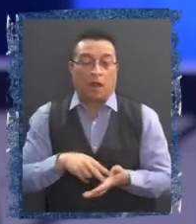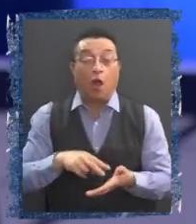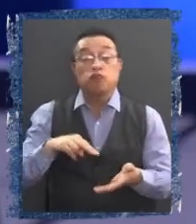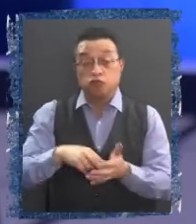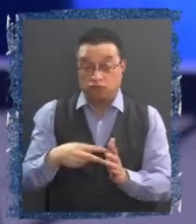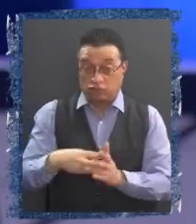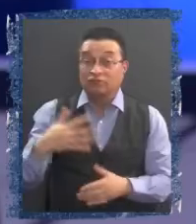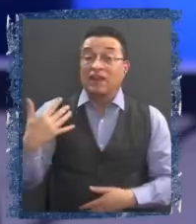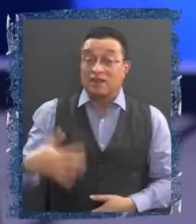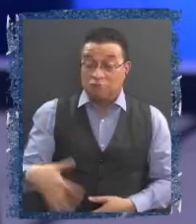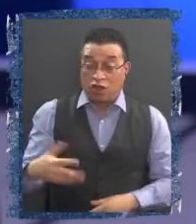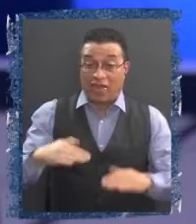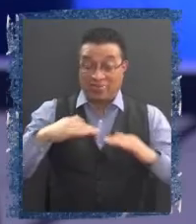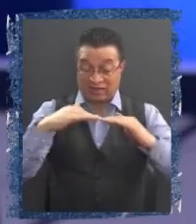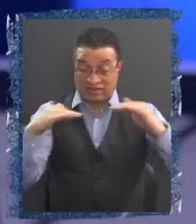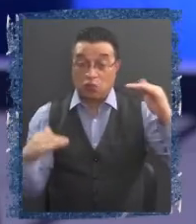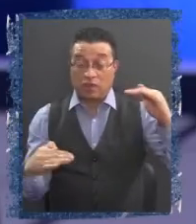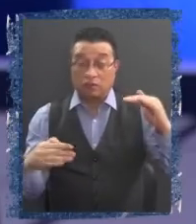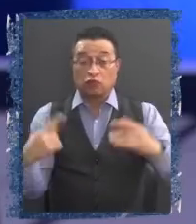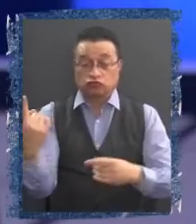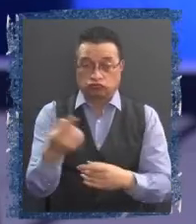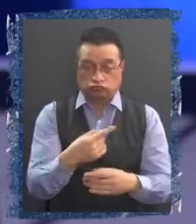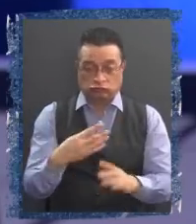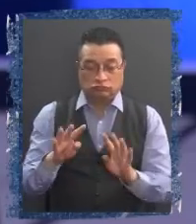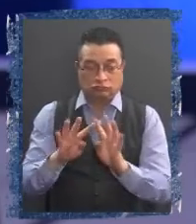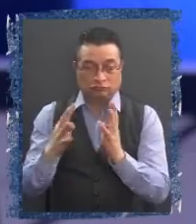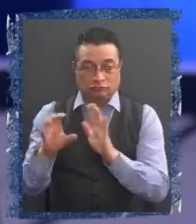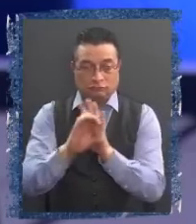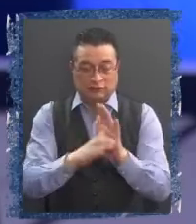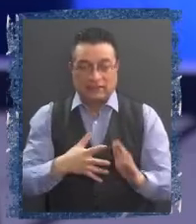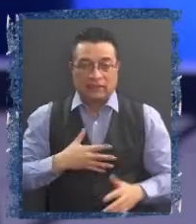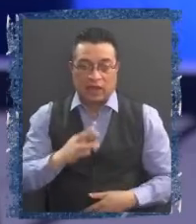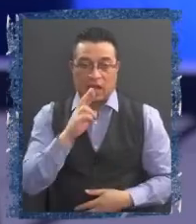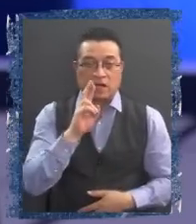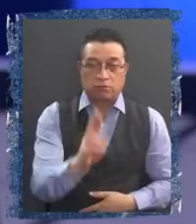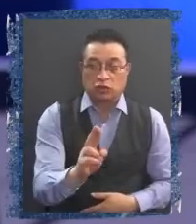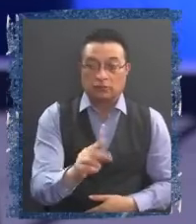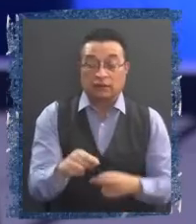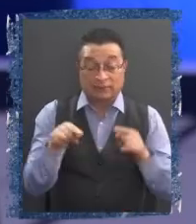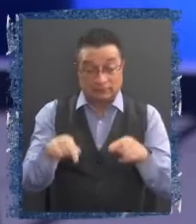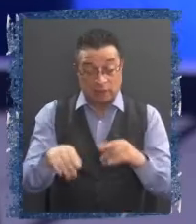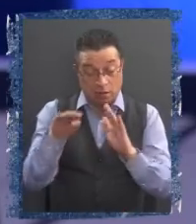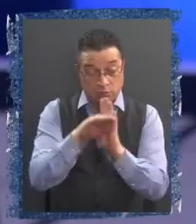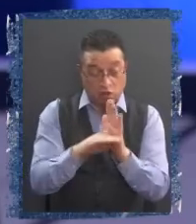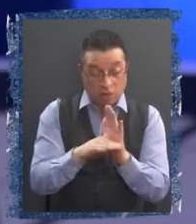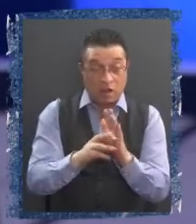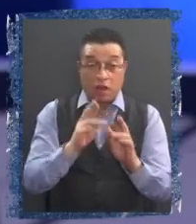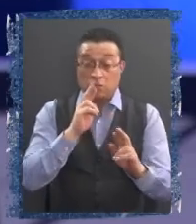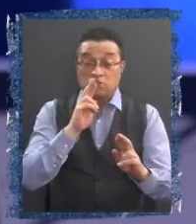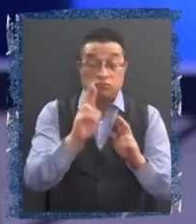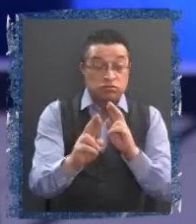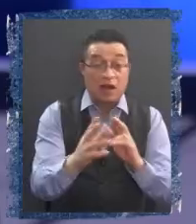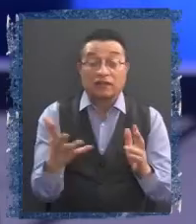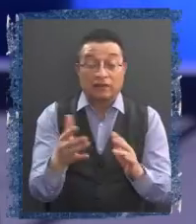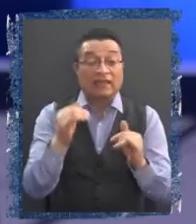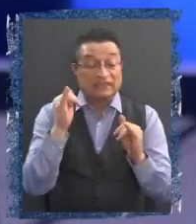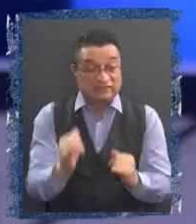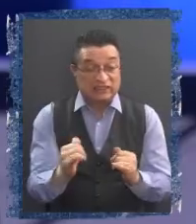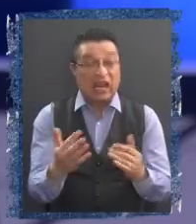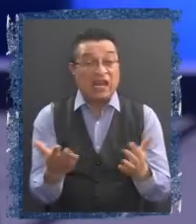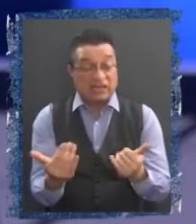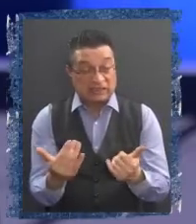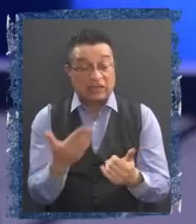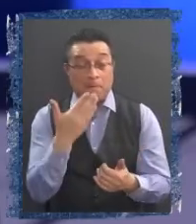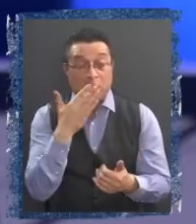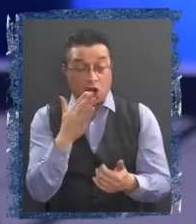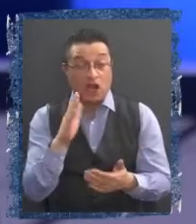de desigualdad al que los constituyentes quisieron responder. En este programa no vamos a contestar a la pregunta de si es necesaria una mejor salud